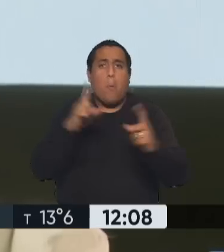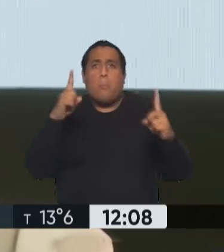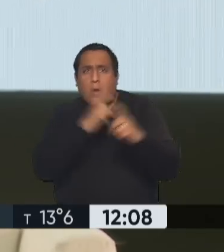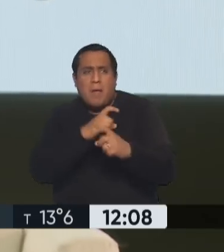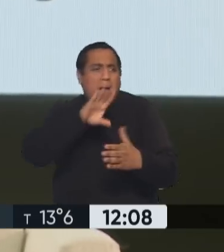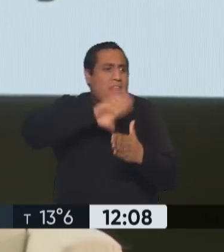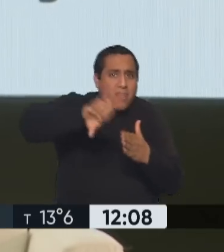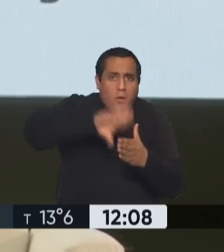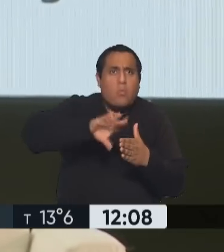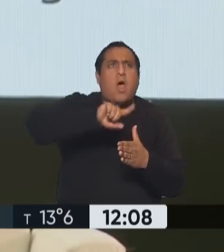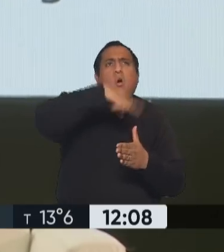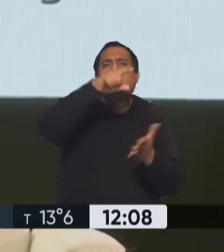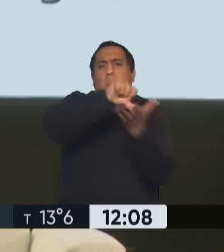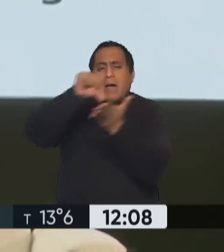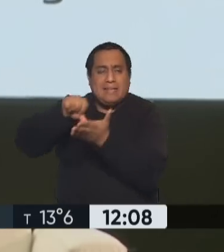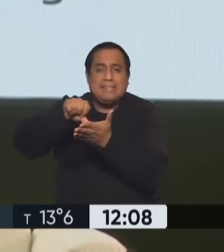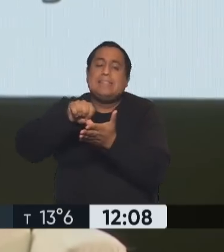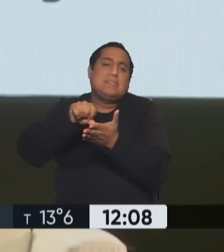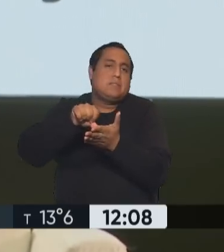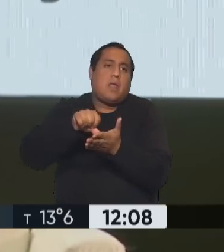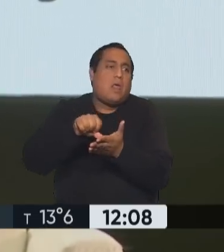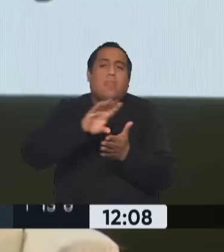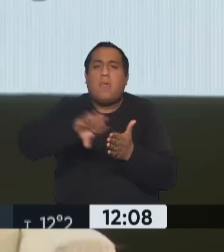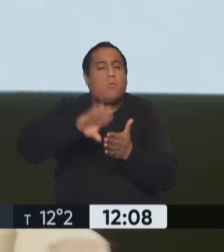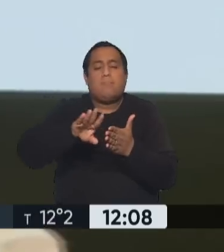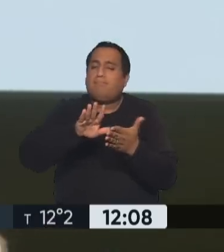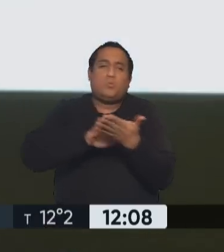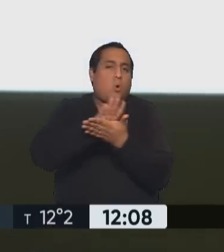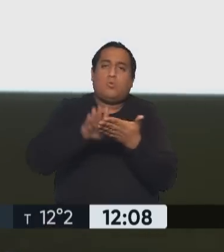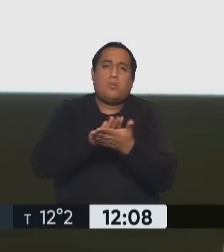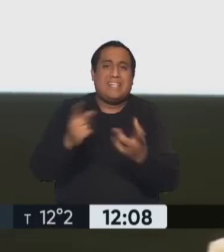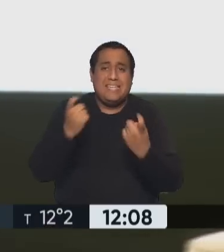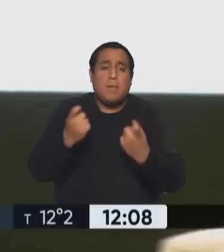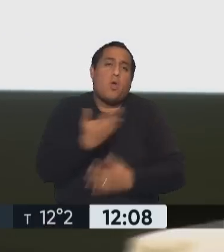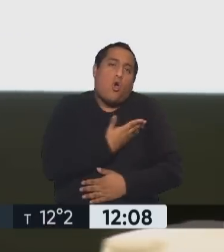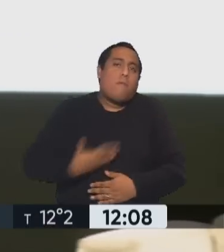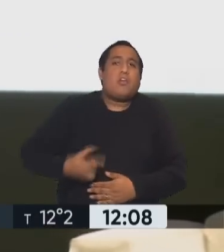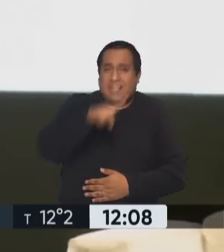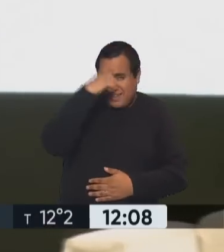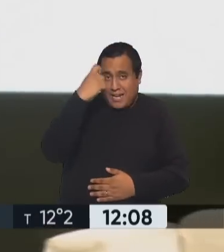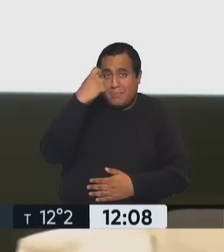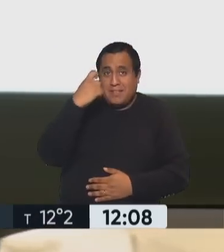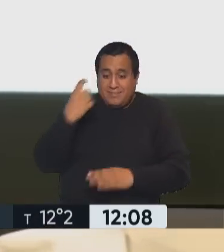endeudamiento externos insostenibles. Y es algo en lo cual, desde el Gobierno Nacional, desde el primer